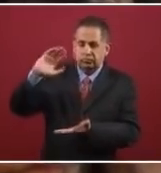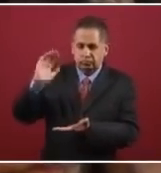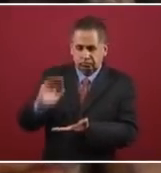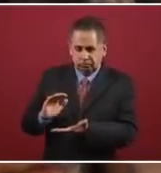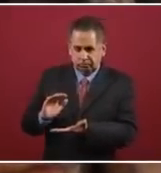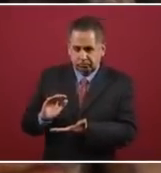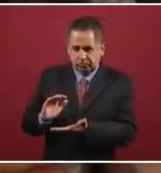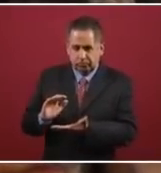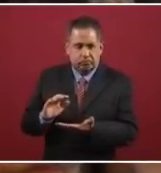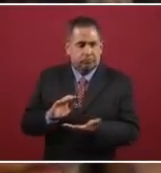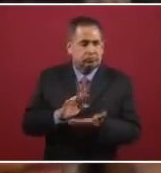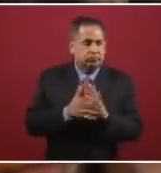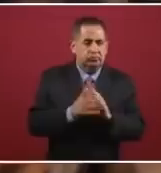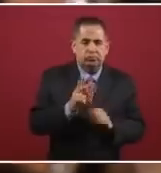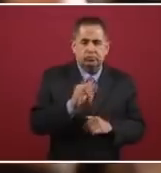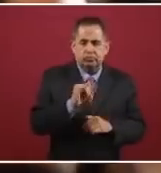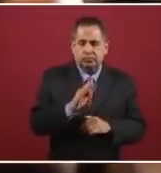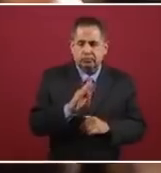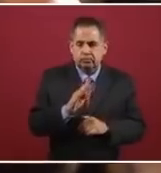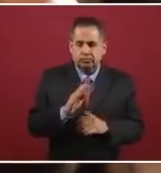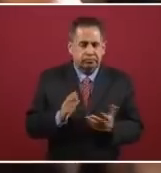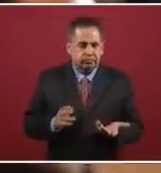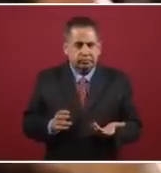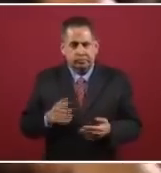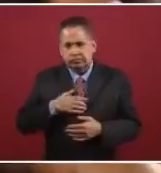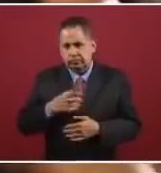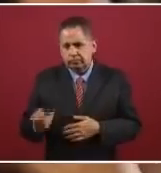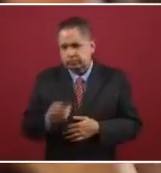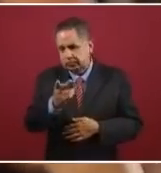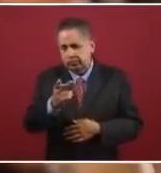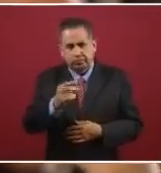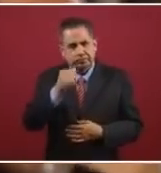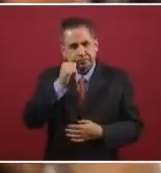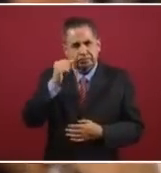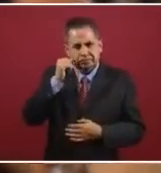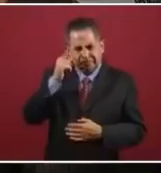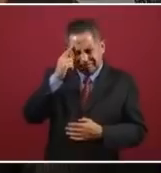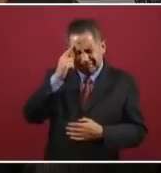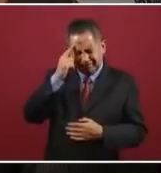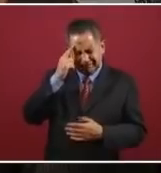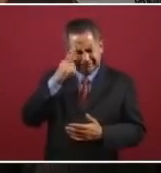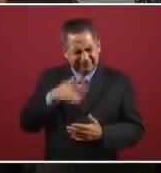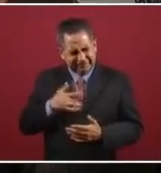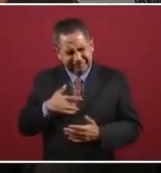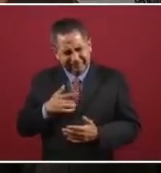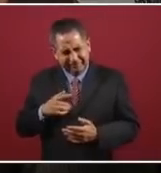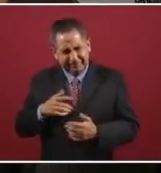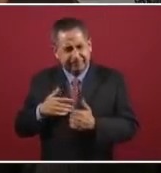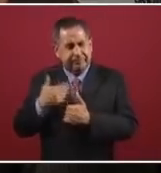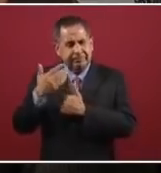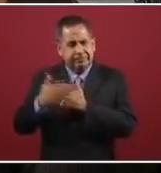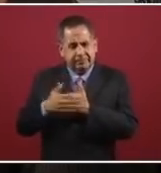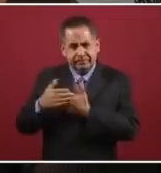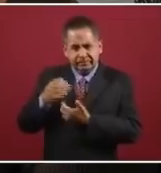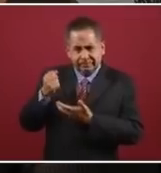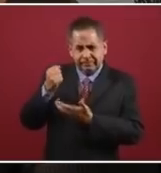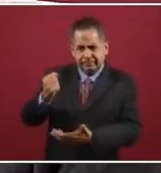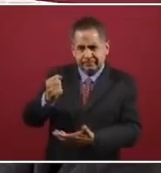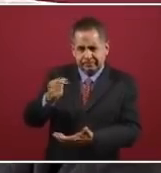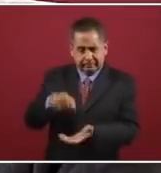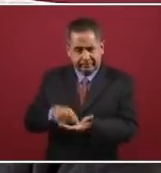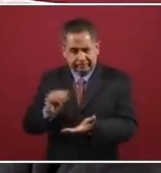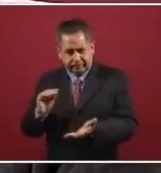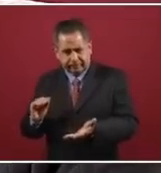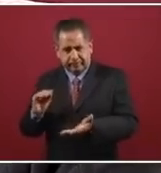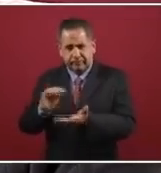relación al PIB. Esa es mi pregunta, y ayer me quedó una: si en el próximo presupuesto se pudiera